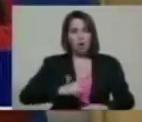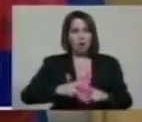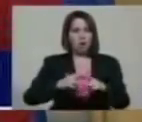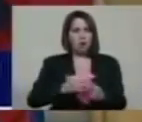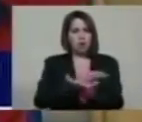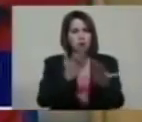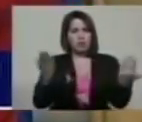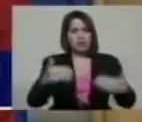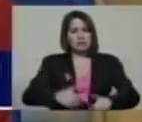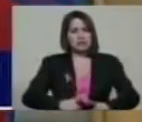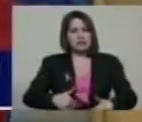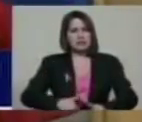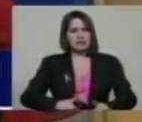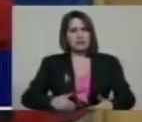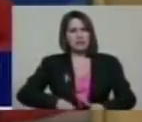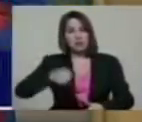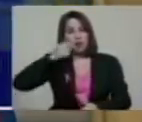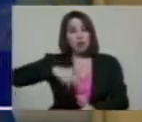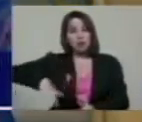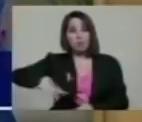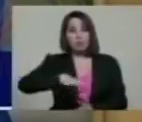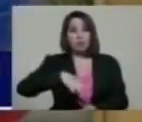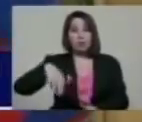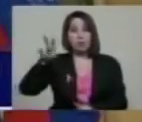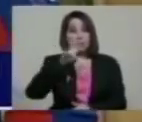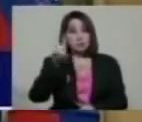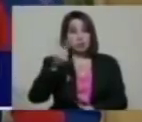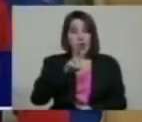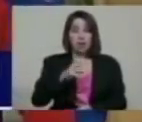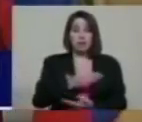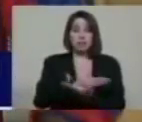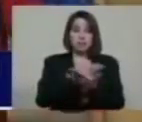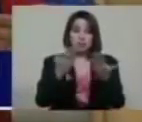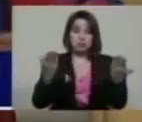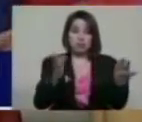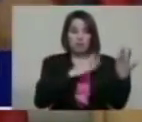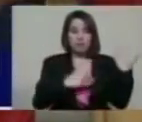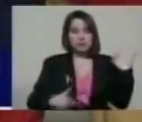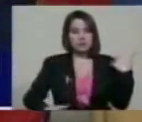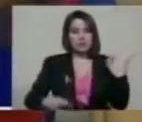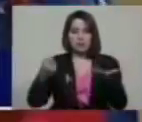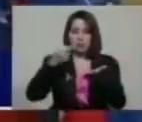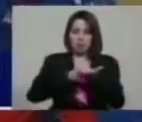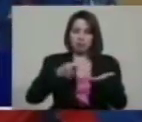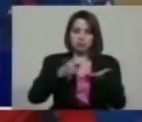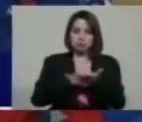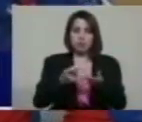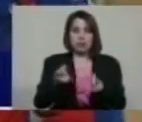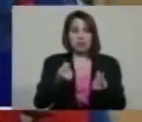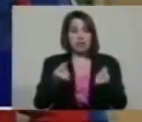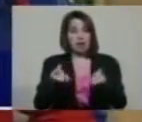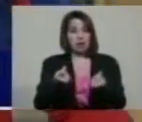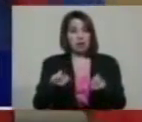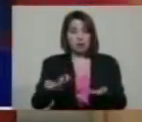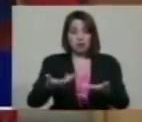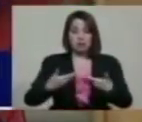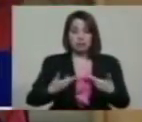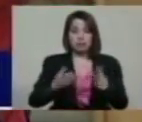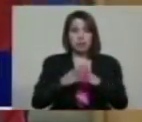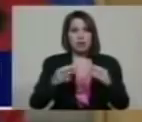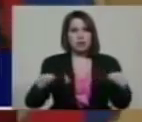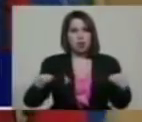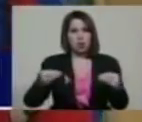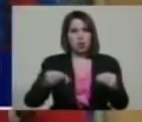Quiero reconocer el sacrificio del pueblo venezolano, de usted, por el apoyo con los recursos. 1.6 millones de euros fueron garantizados para que